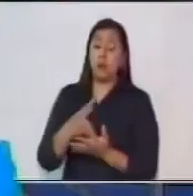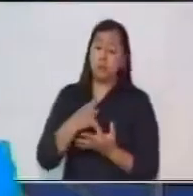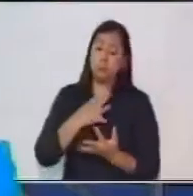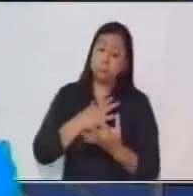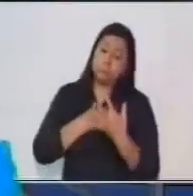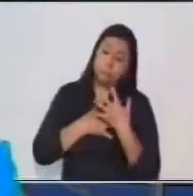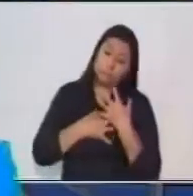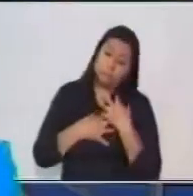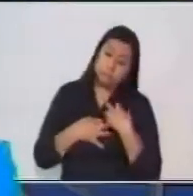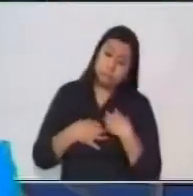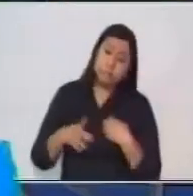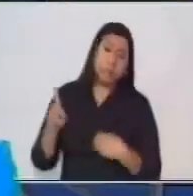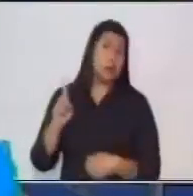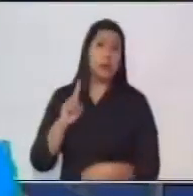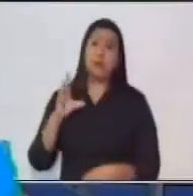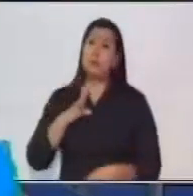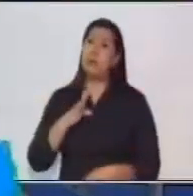tenía voz,